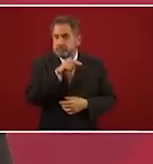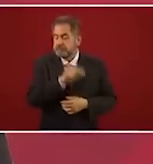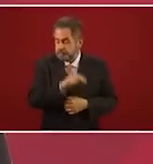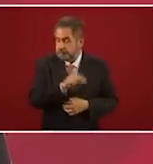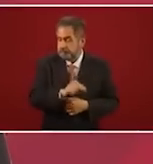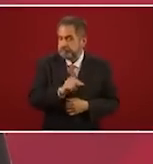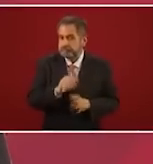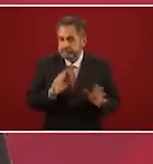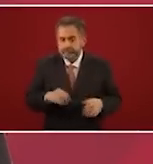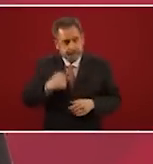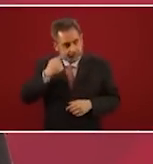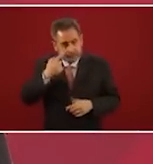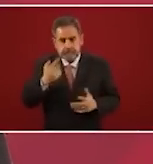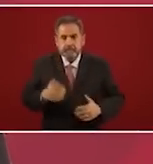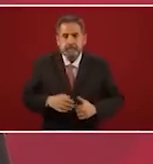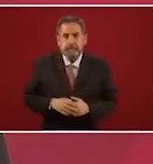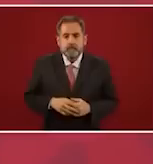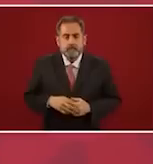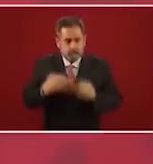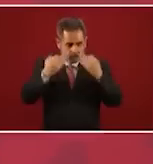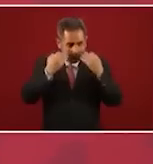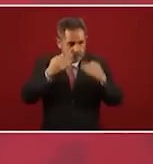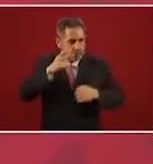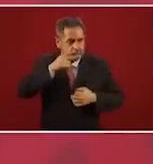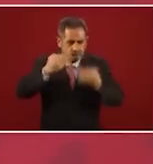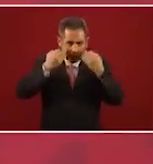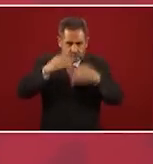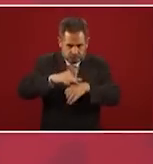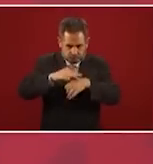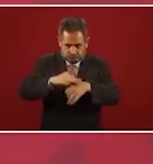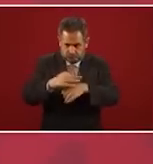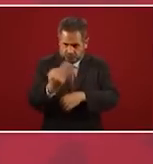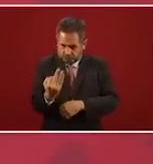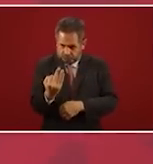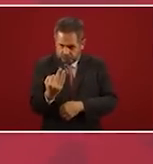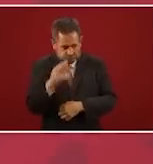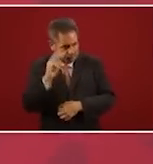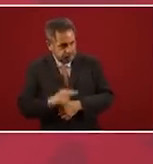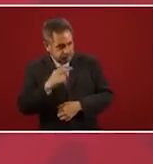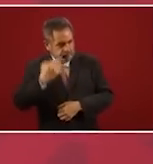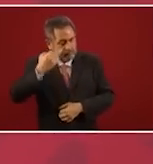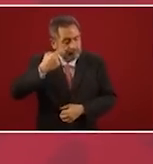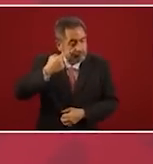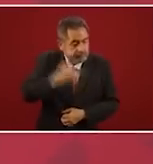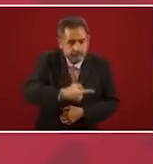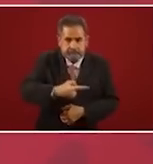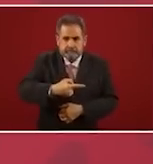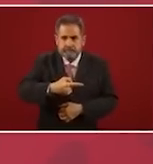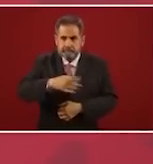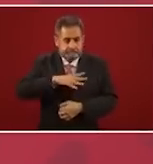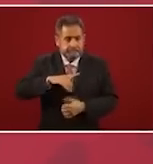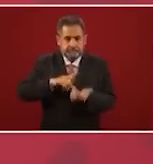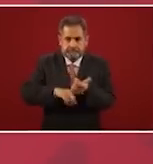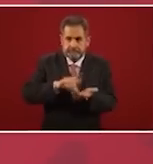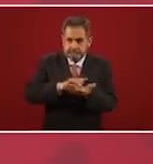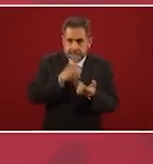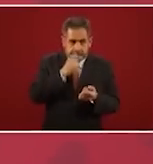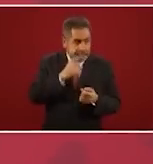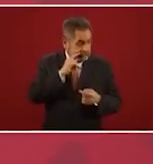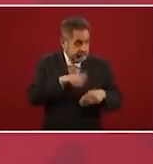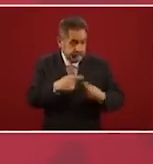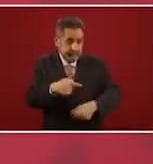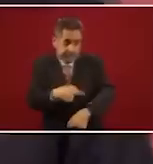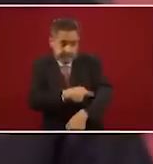y que constaten si están los medicamentos y se están